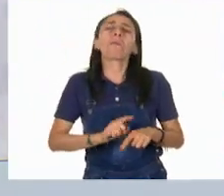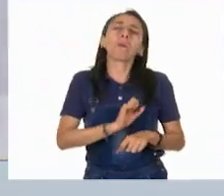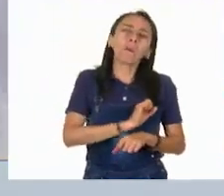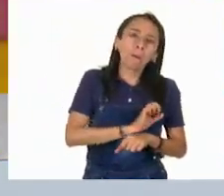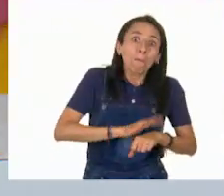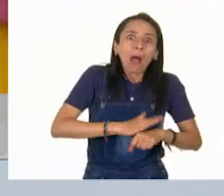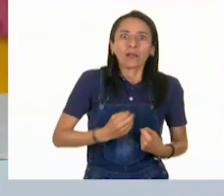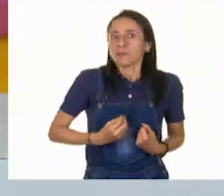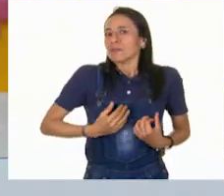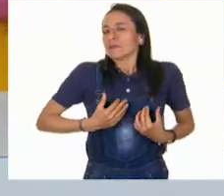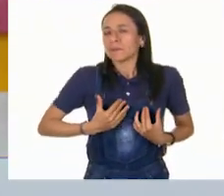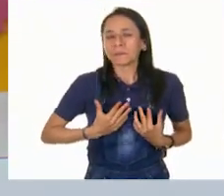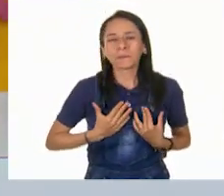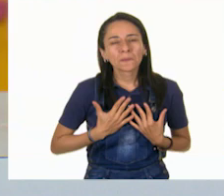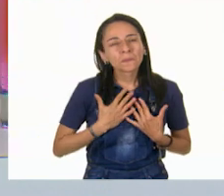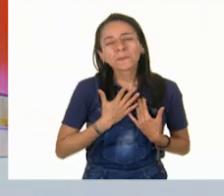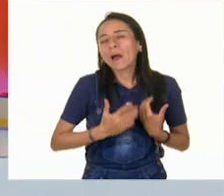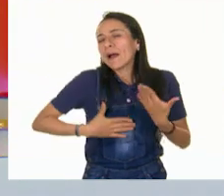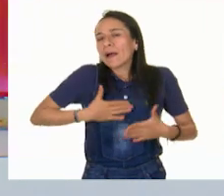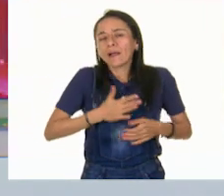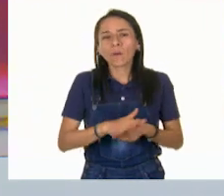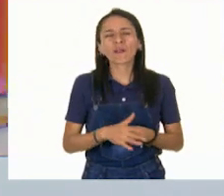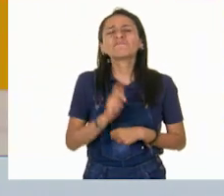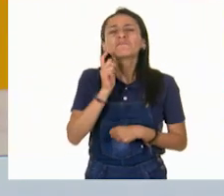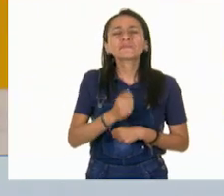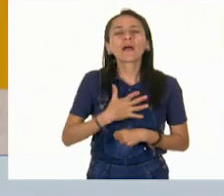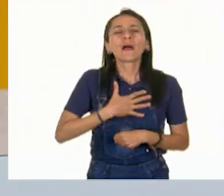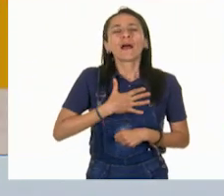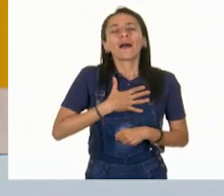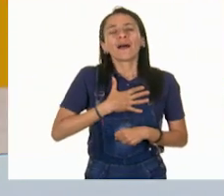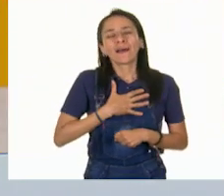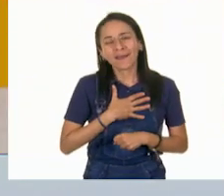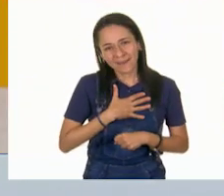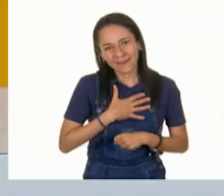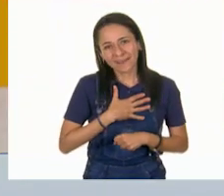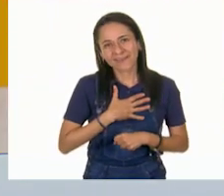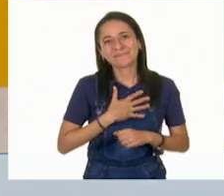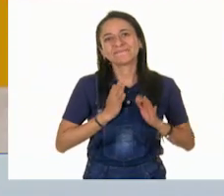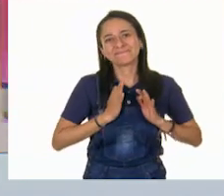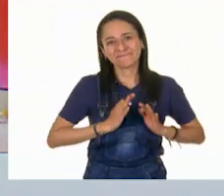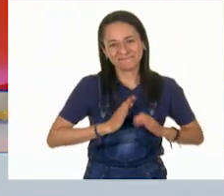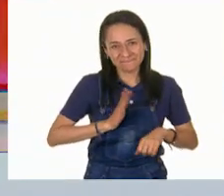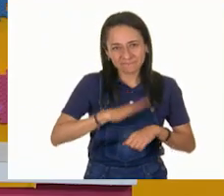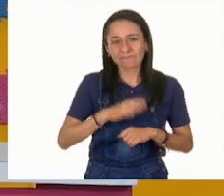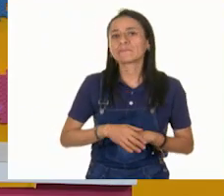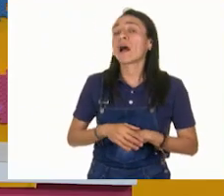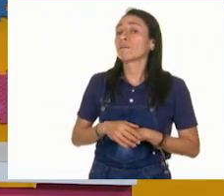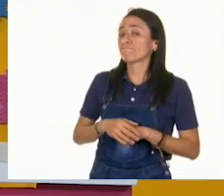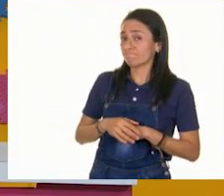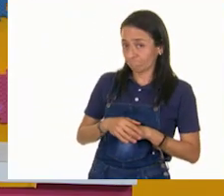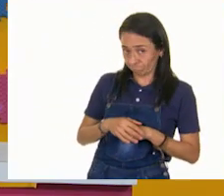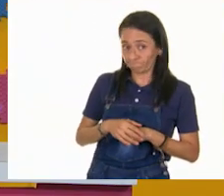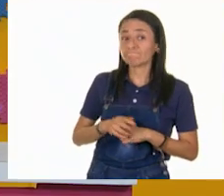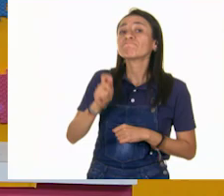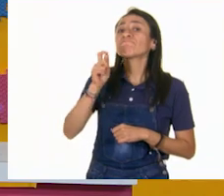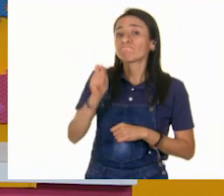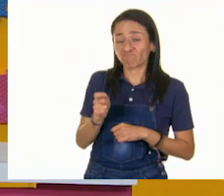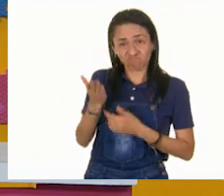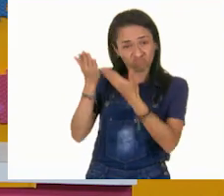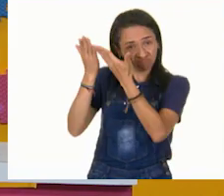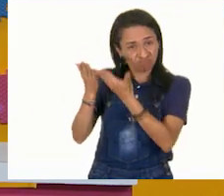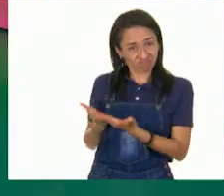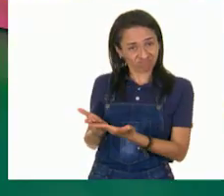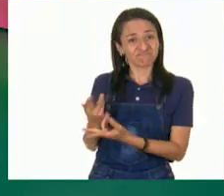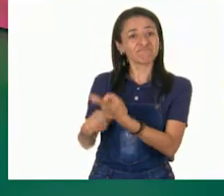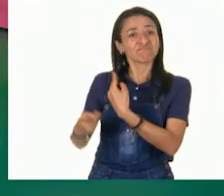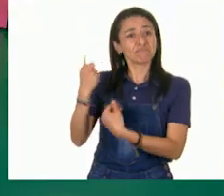el alivio. Muchas gracias, sí. Aquí está mi ayudante de la ayuda. Ah, gracias, Pepe, gracias.